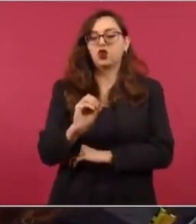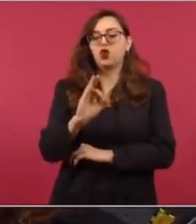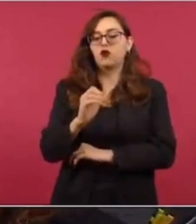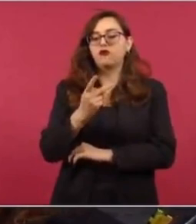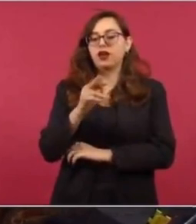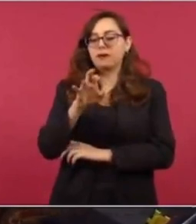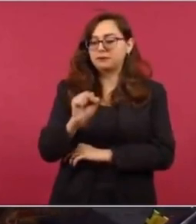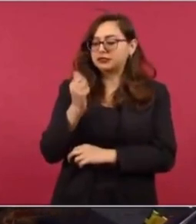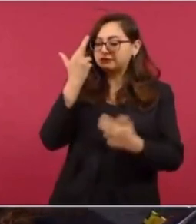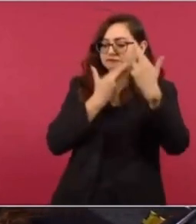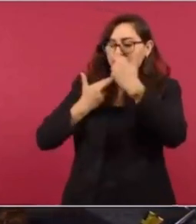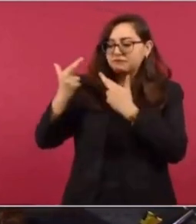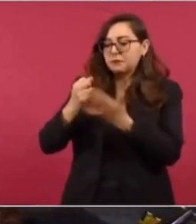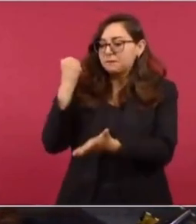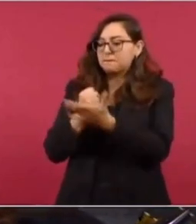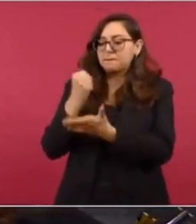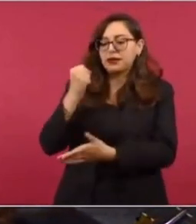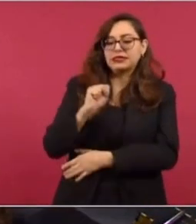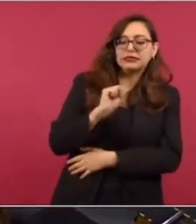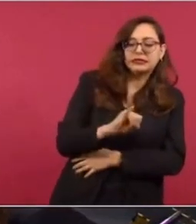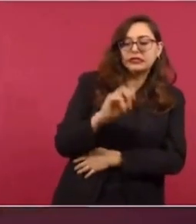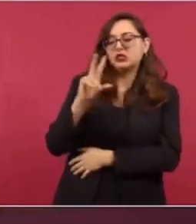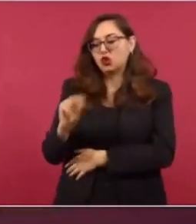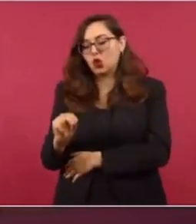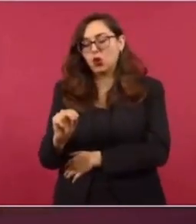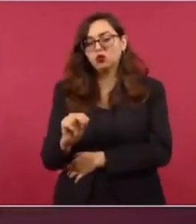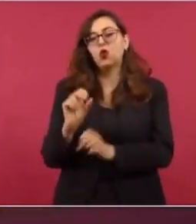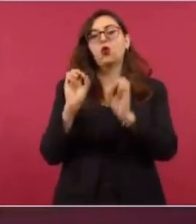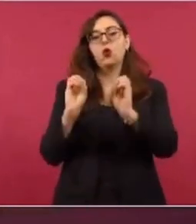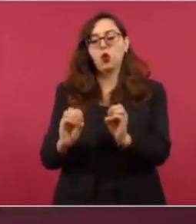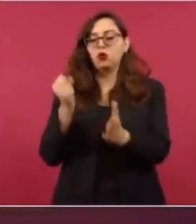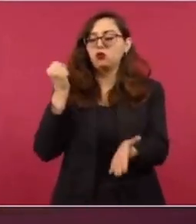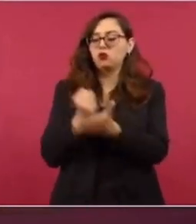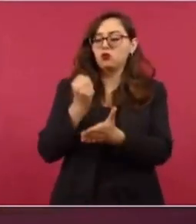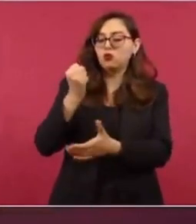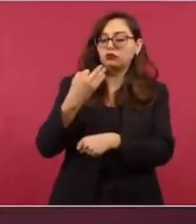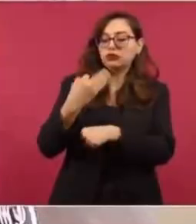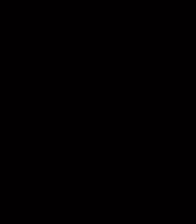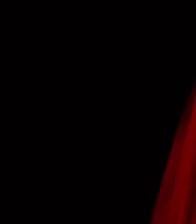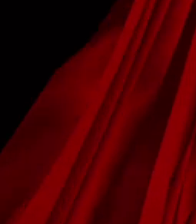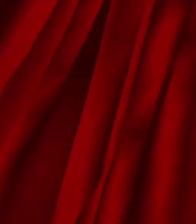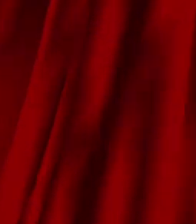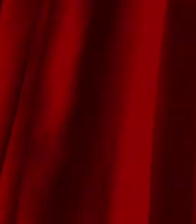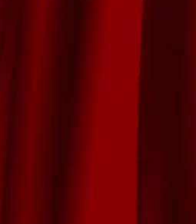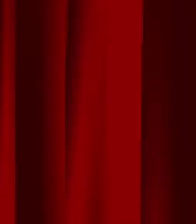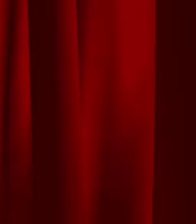registro permanente o no, o de inicio el registro de autorización de uso de emergencia.